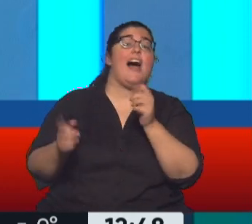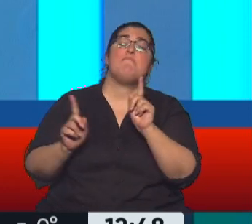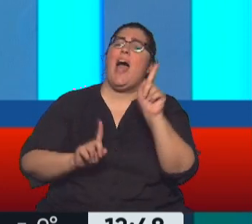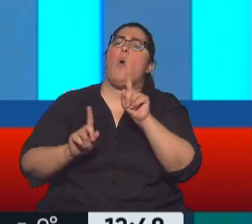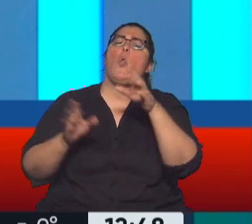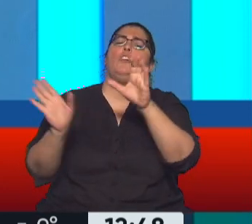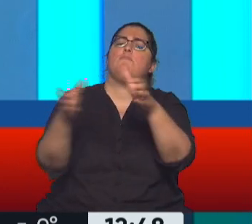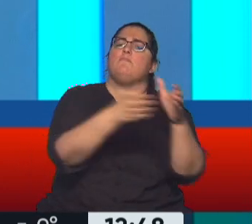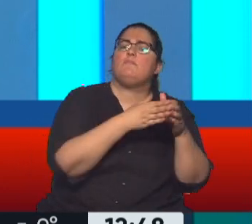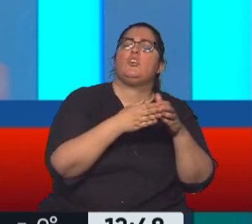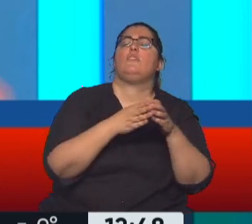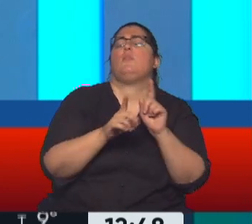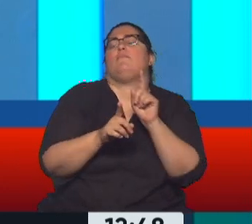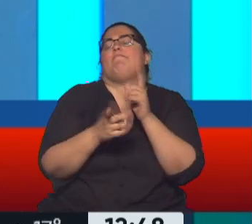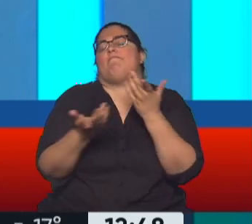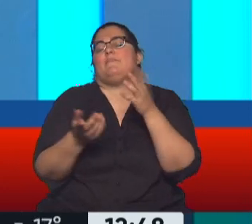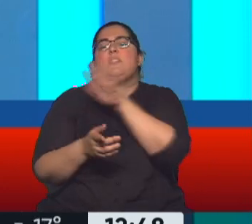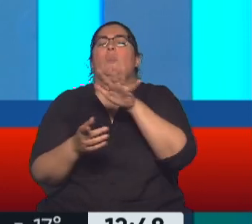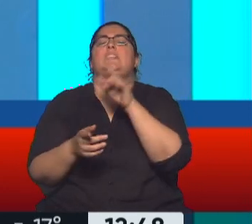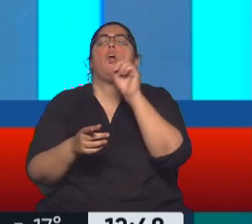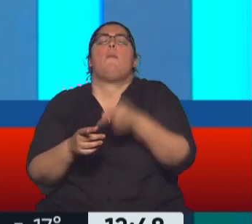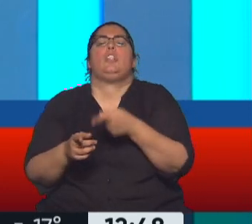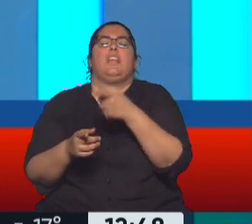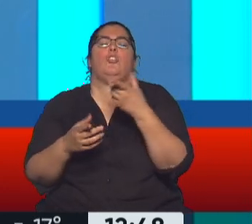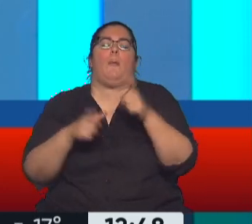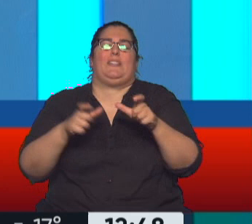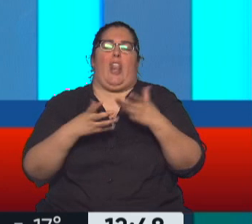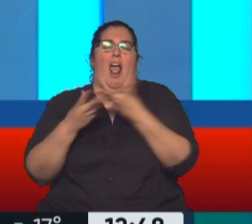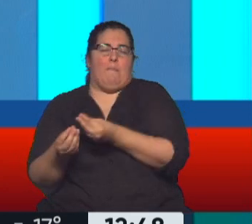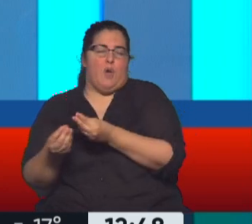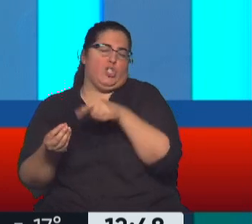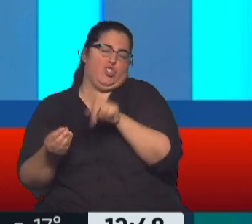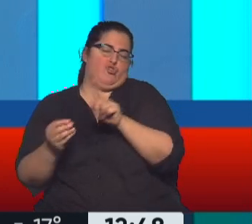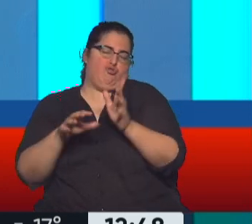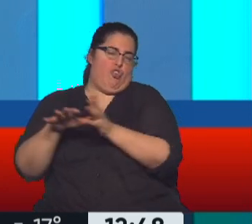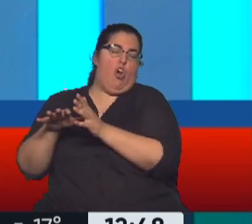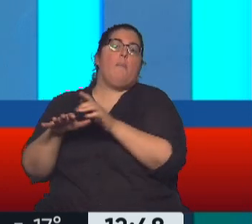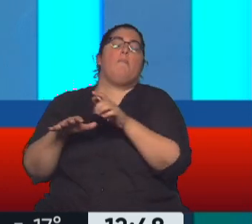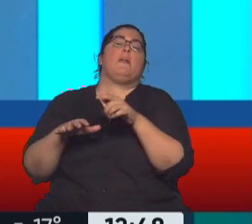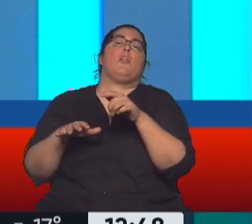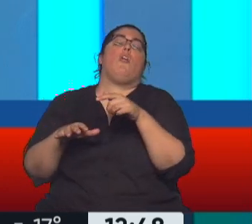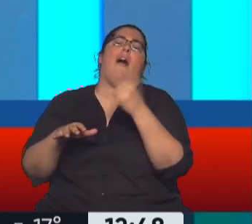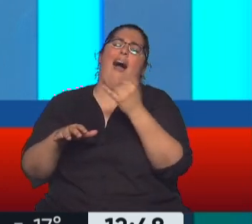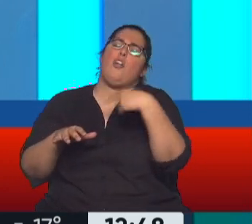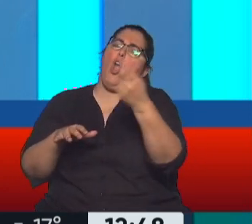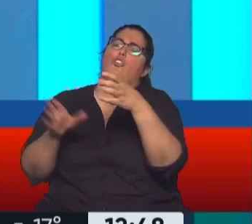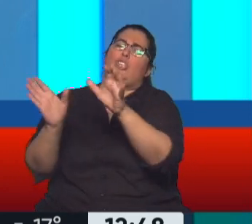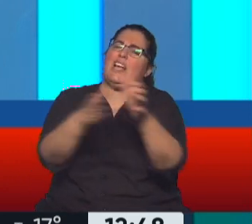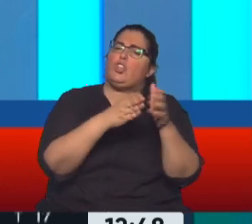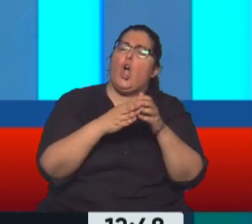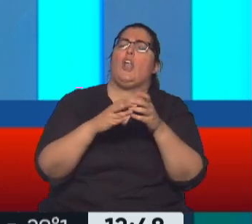este 50 y pico % que lo apoyó, porque hay que recordar que hay un conjunto de sectores más reformistas, más